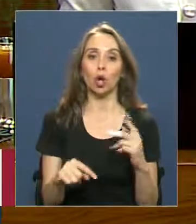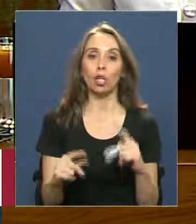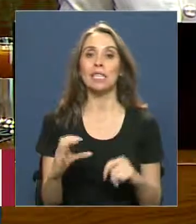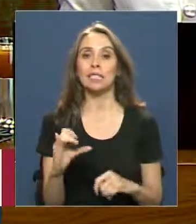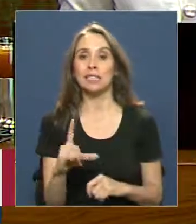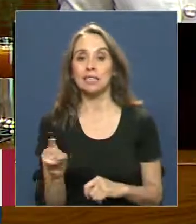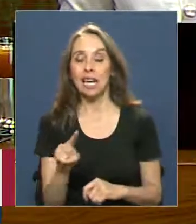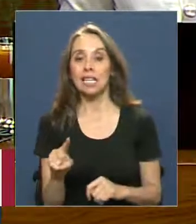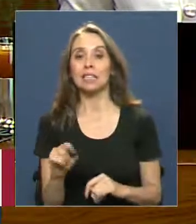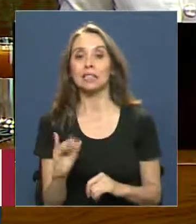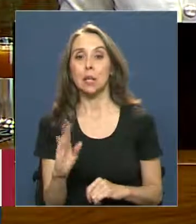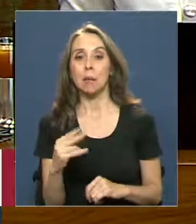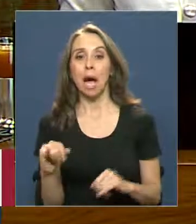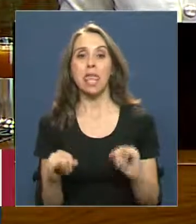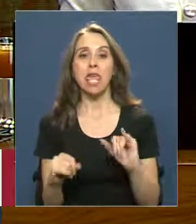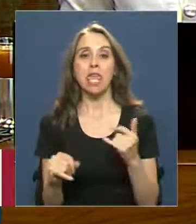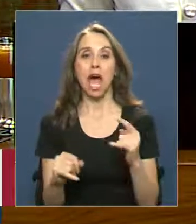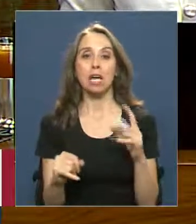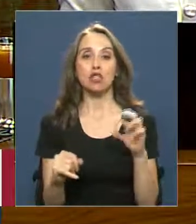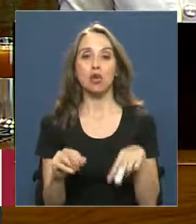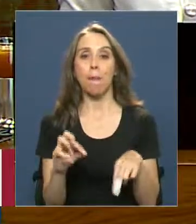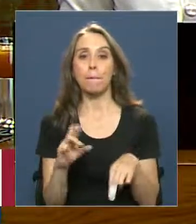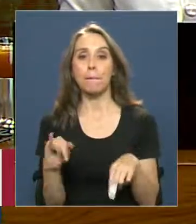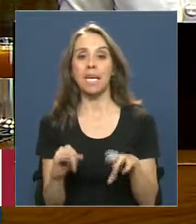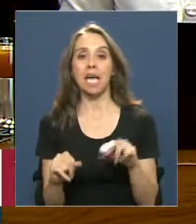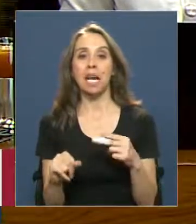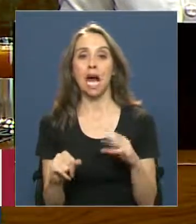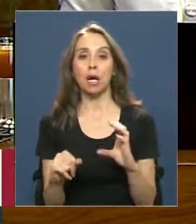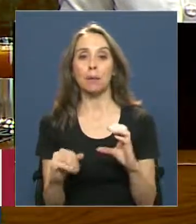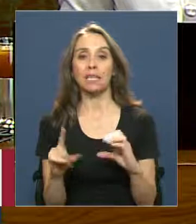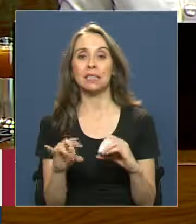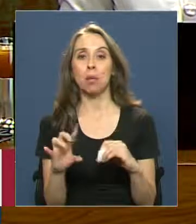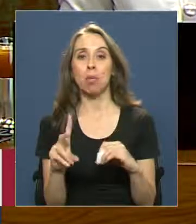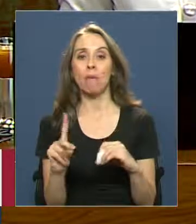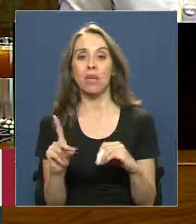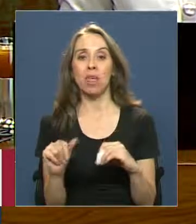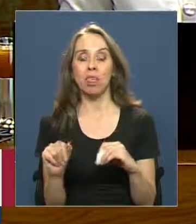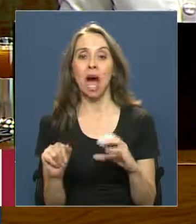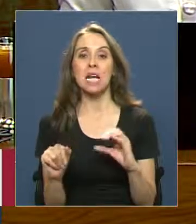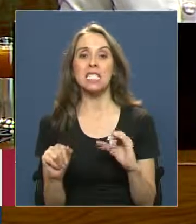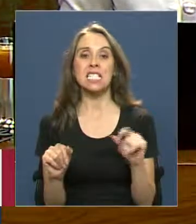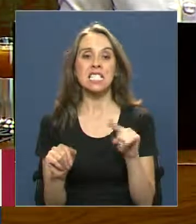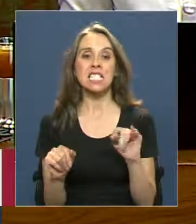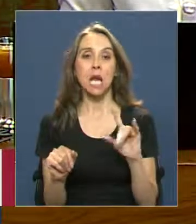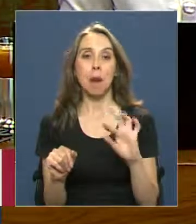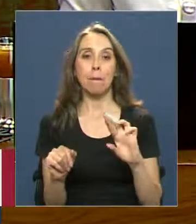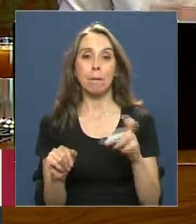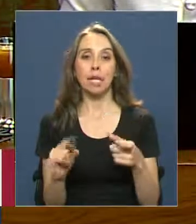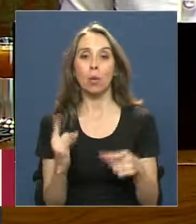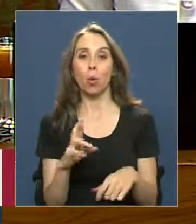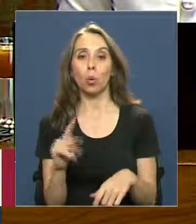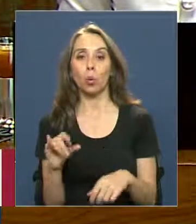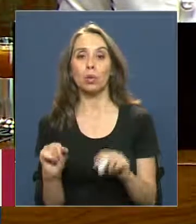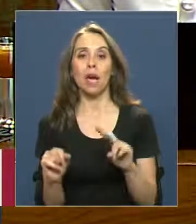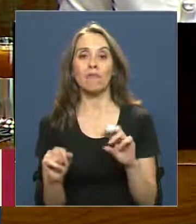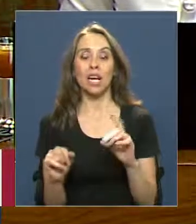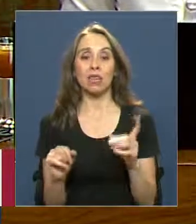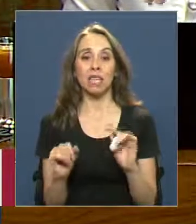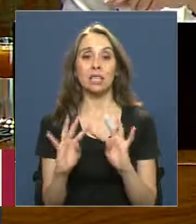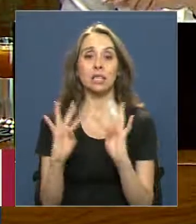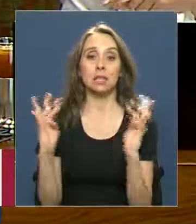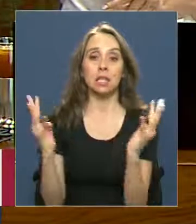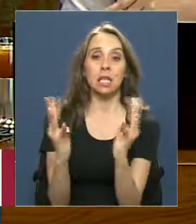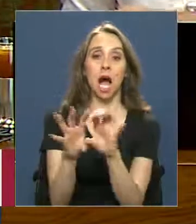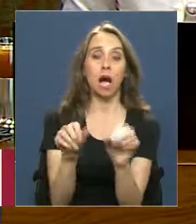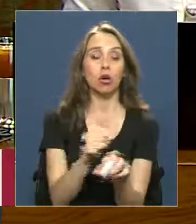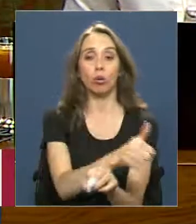Ricardo, Ibáñez, Jackson, Pérez, don Leopoldo, Radget, Sepúlveda, don Alexis, Silver, Urrutia, don Osvaldo y Verdesi, acordaron